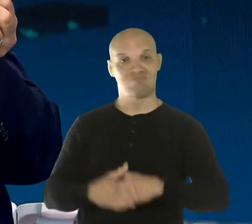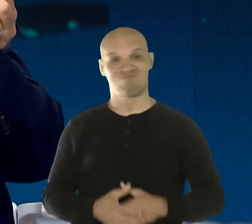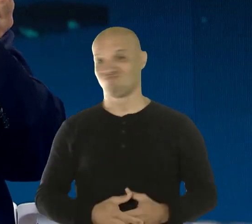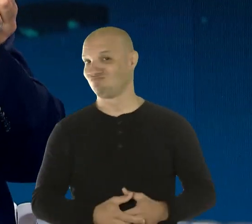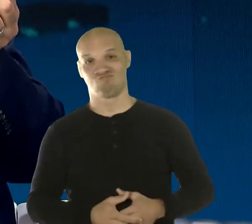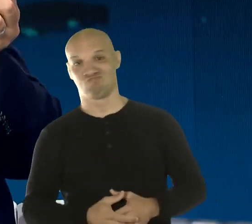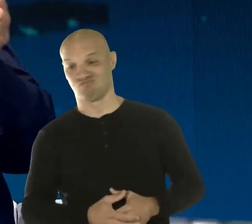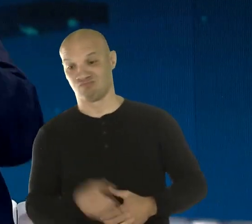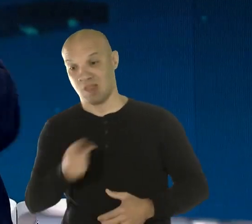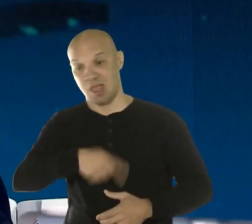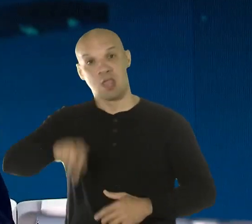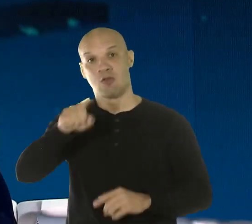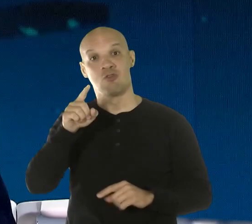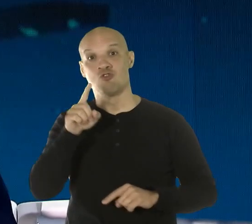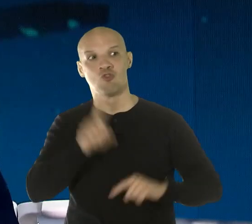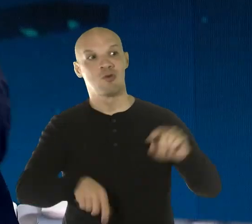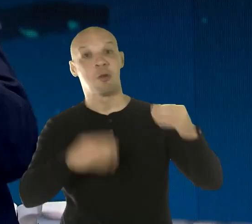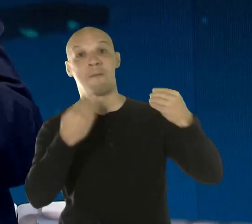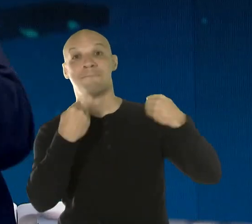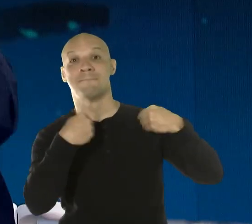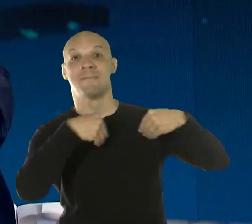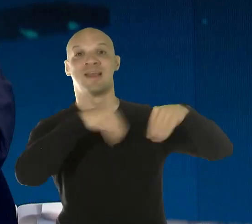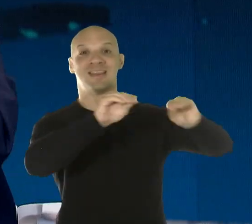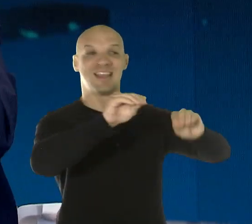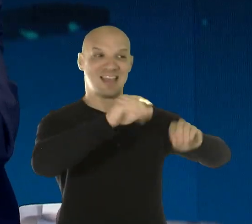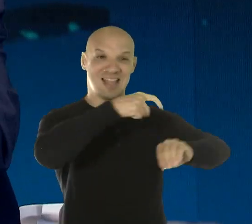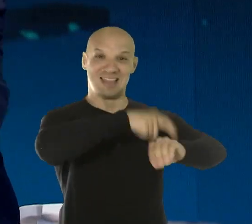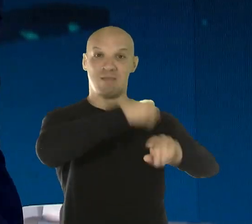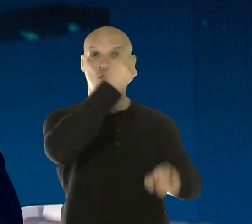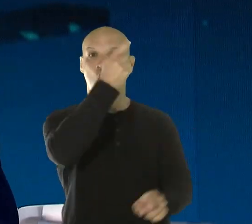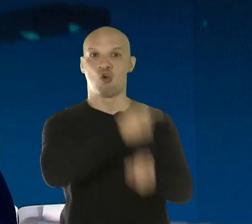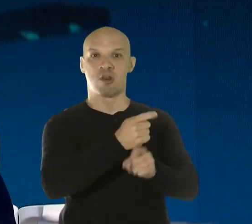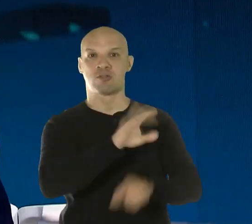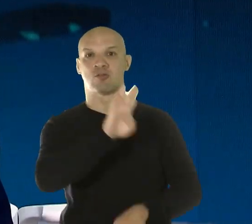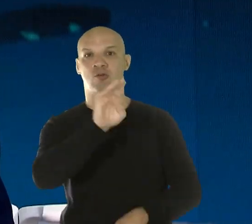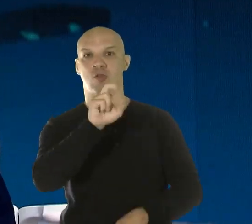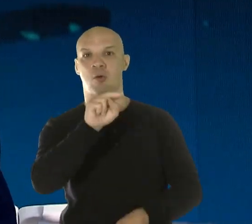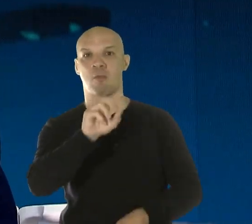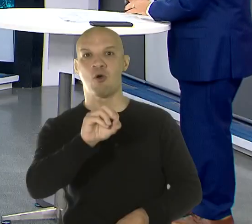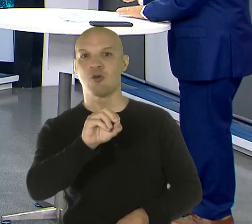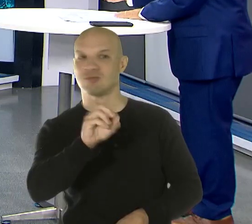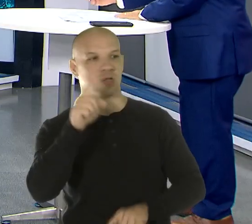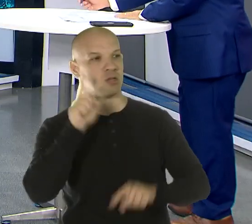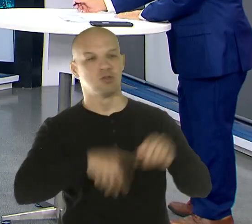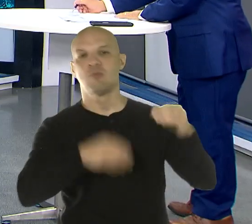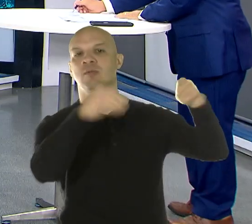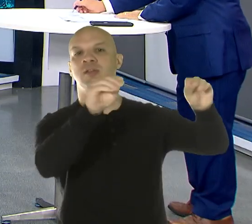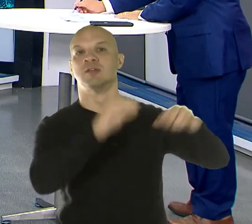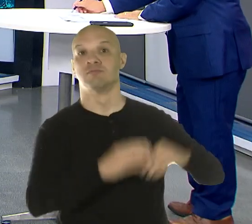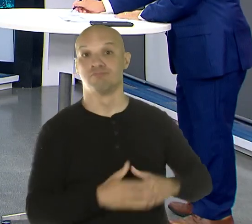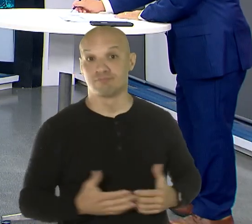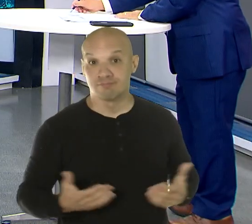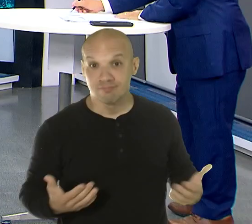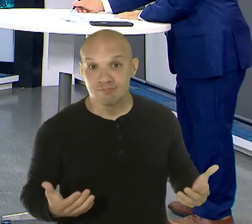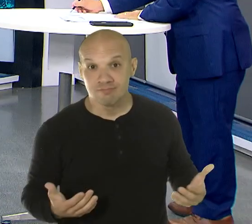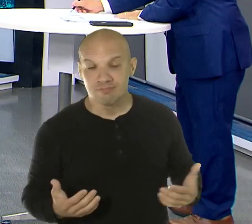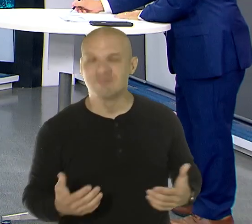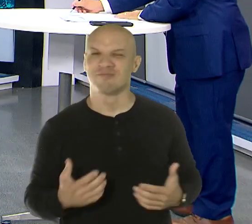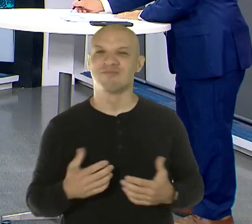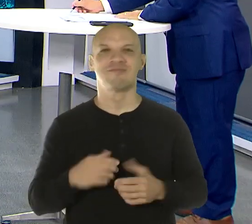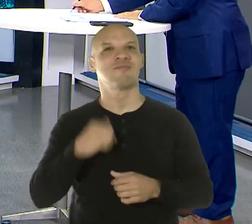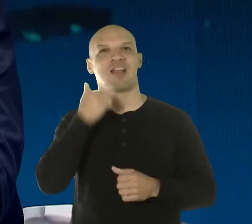pudieron, interesantemente, vender a tiempo estos bonos que uno siempre nos habían criado, especialmente imagino en mi época, que